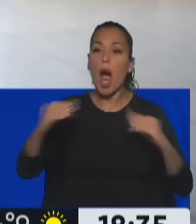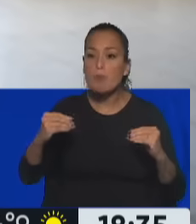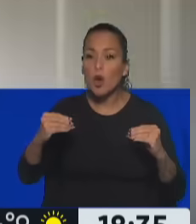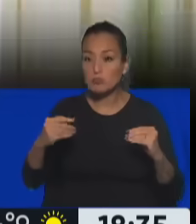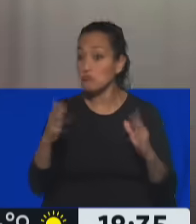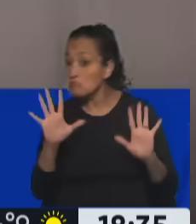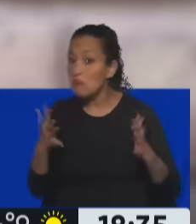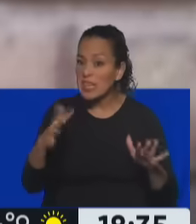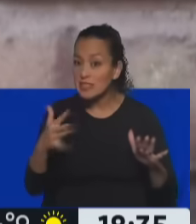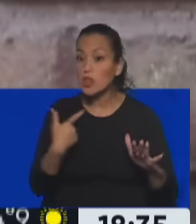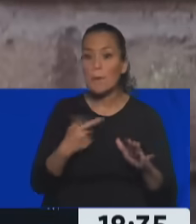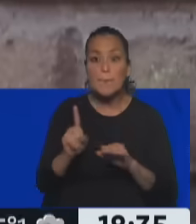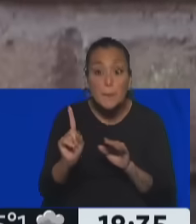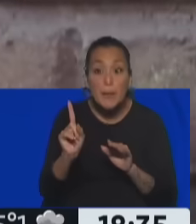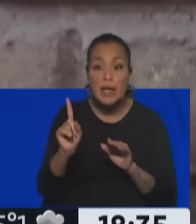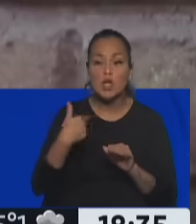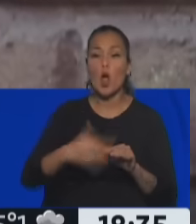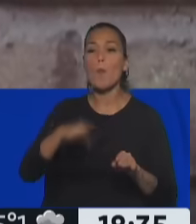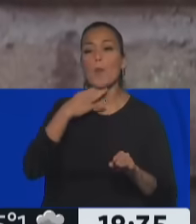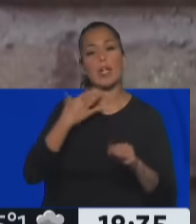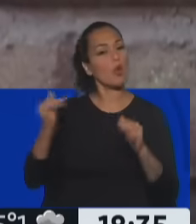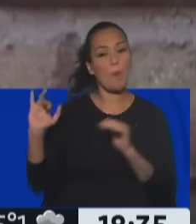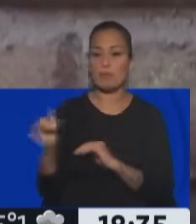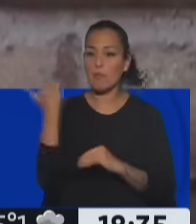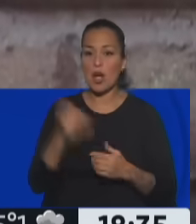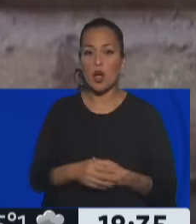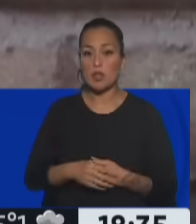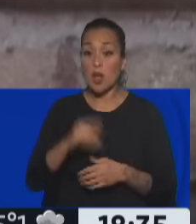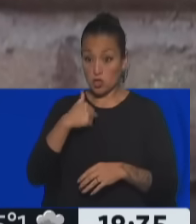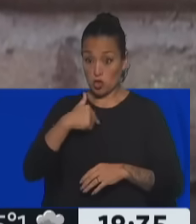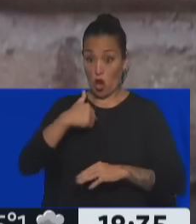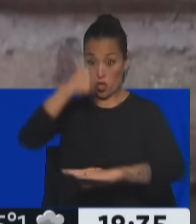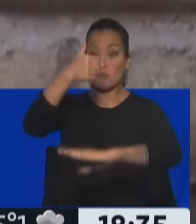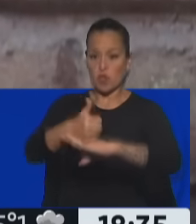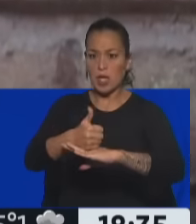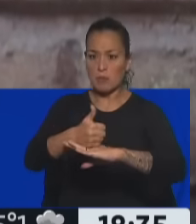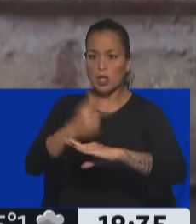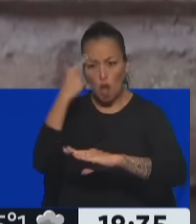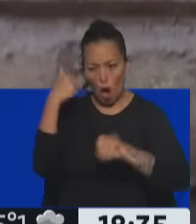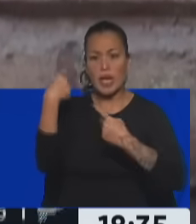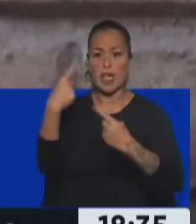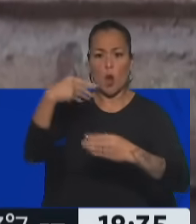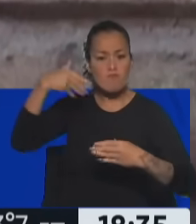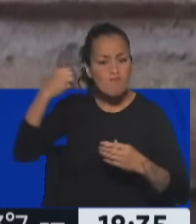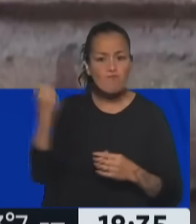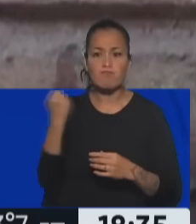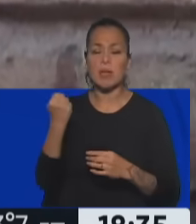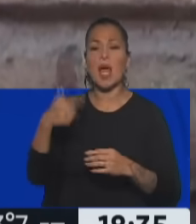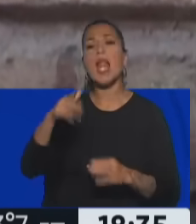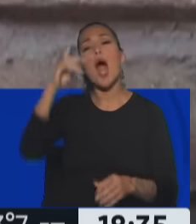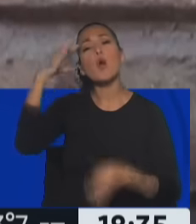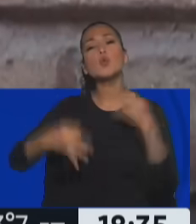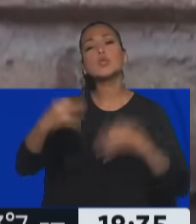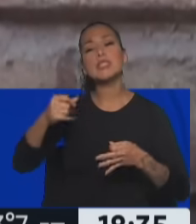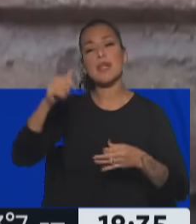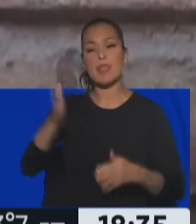mexicana. Hoy justamente estoy aquí porque creo profundamente en la justicia de mi país, porque sé que